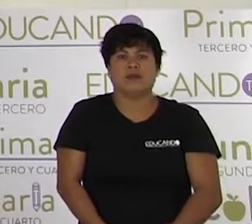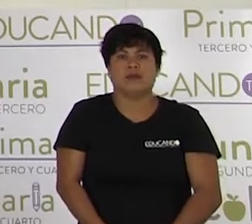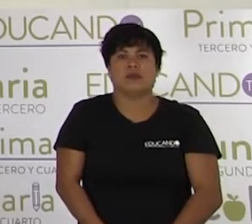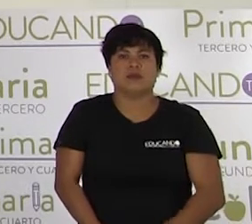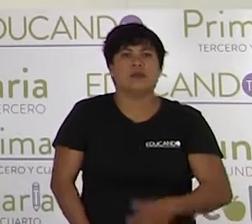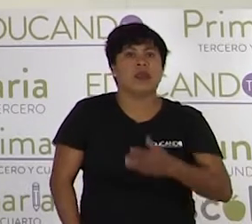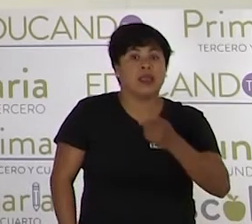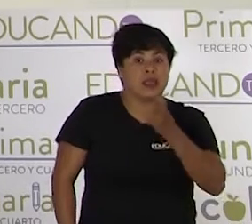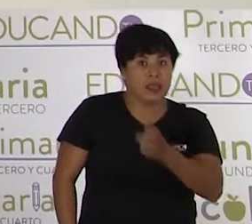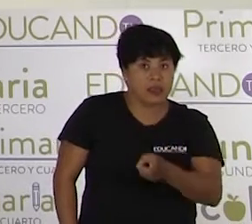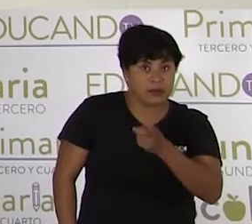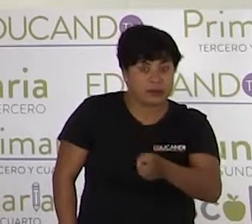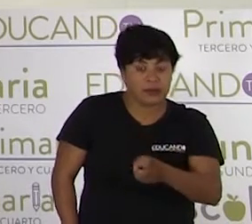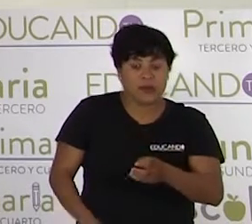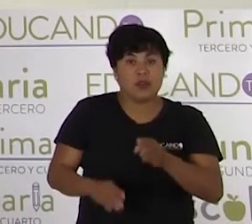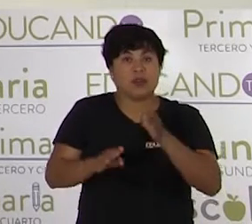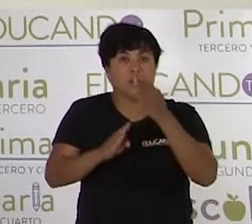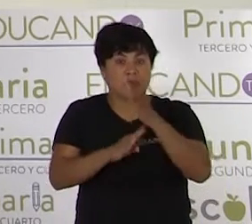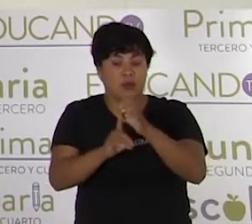Tienen que ver también